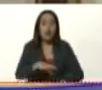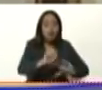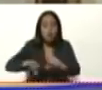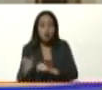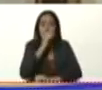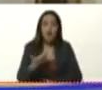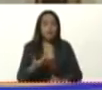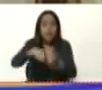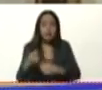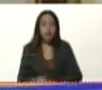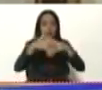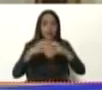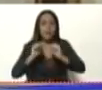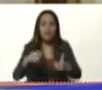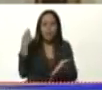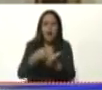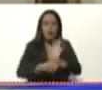En ese capítulo número 1